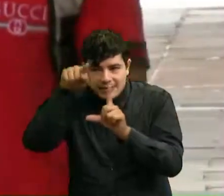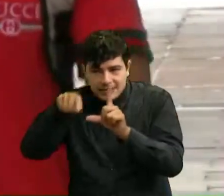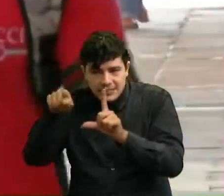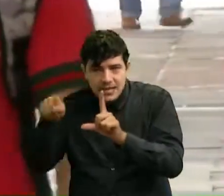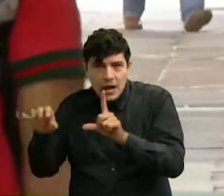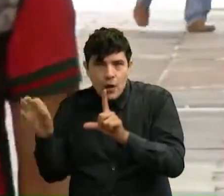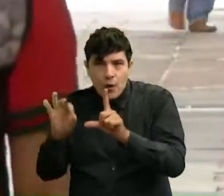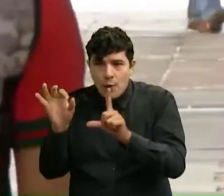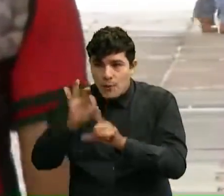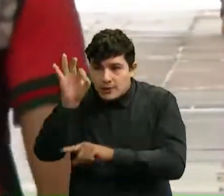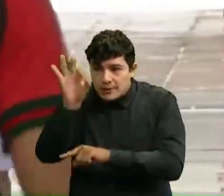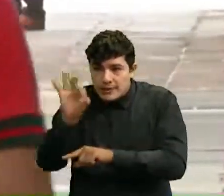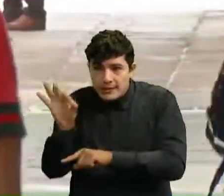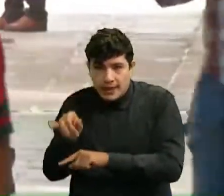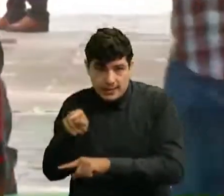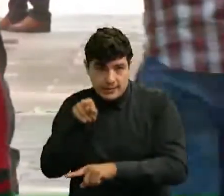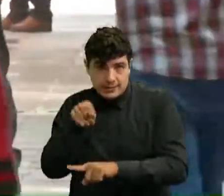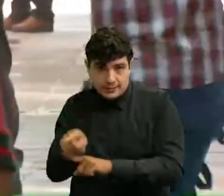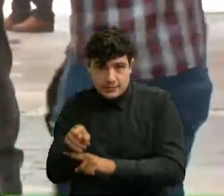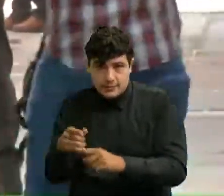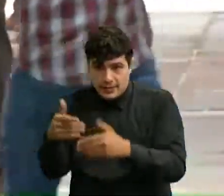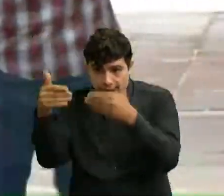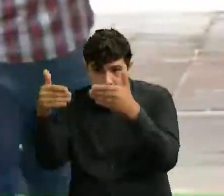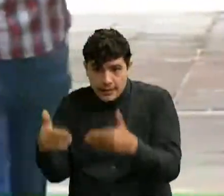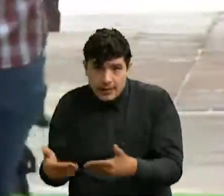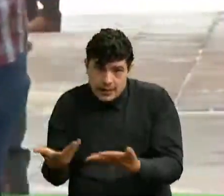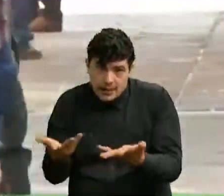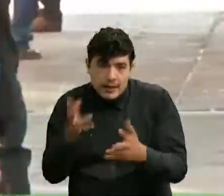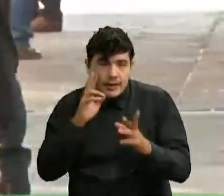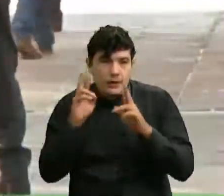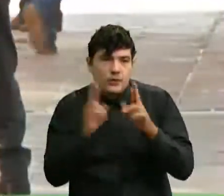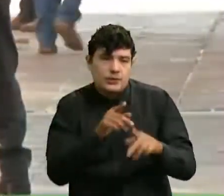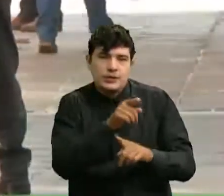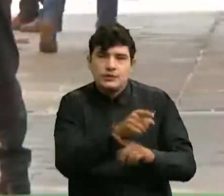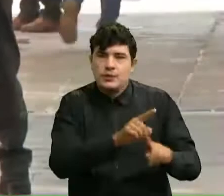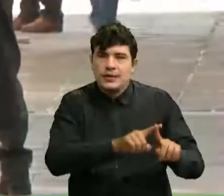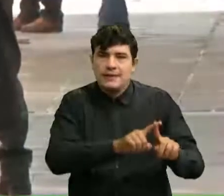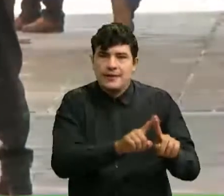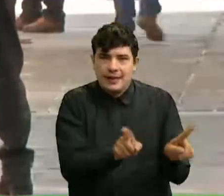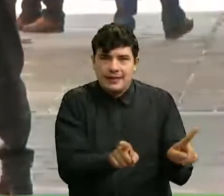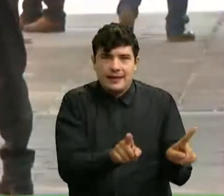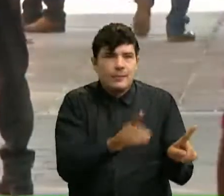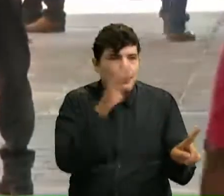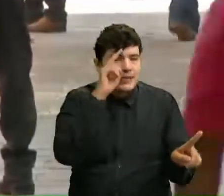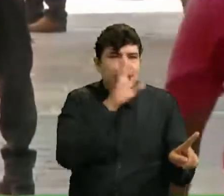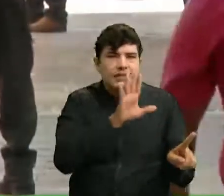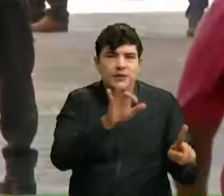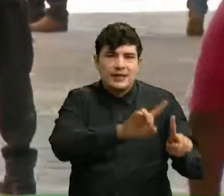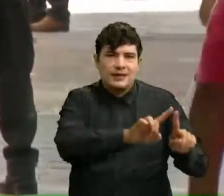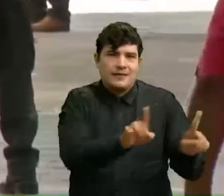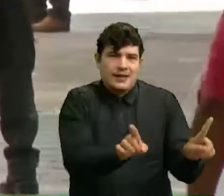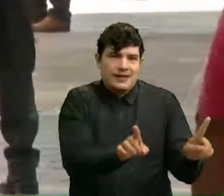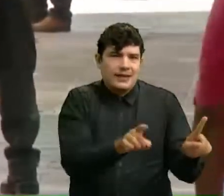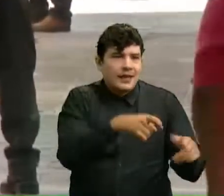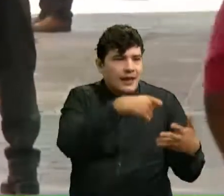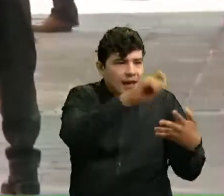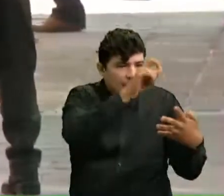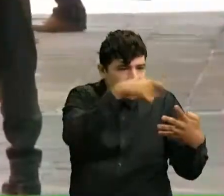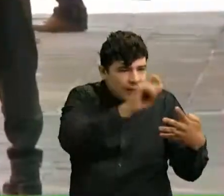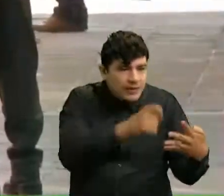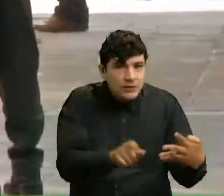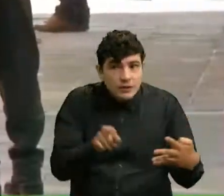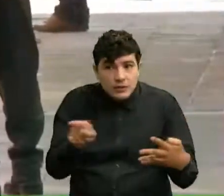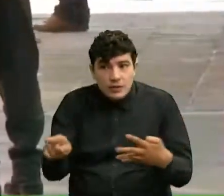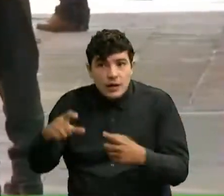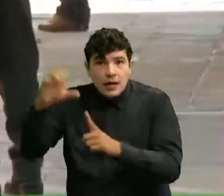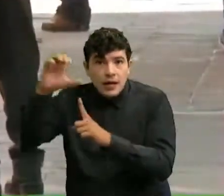al reconocimiento de la pensión en ciertos porcentajes, son diferentes a los del Sistema General de Pensiones. Es decir, en el Sistema General de